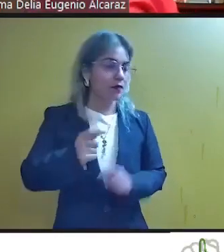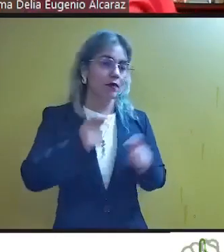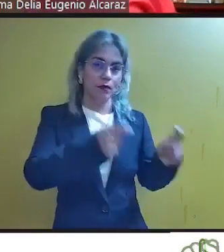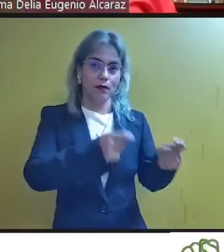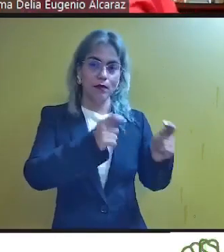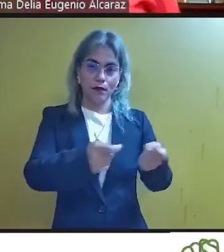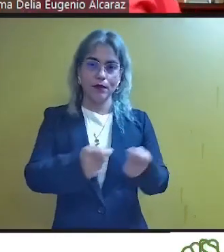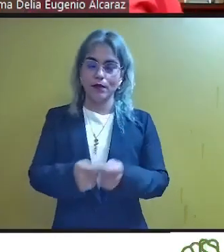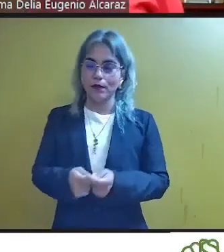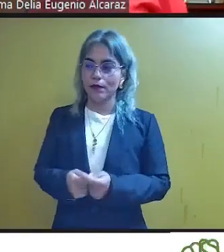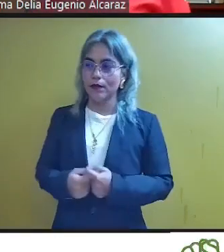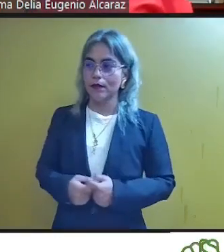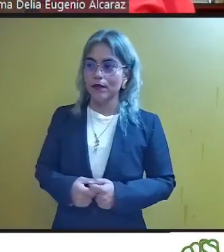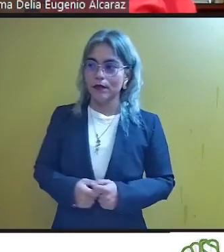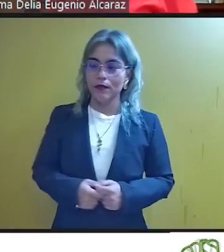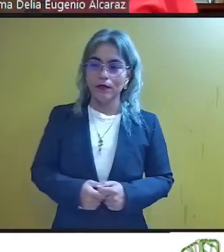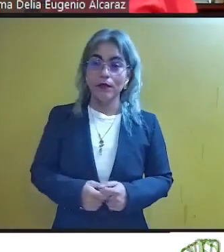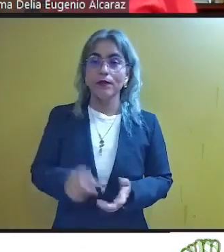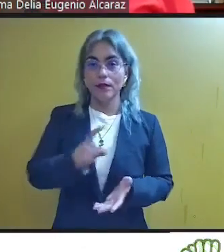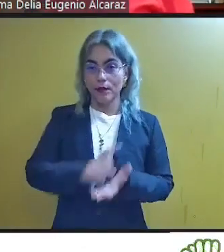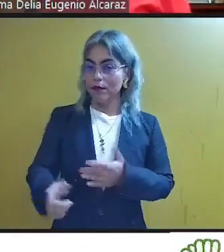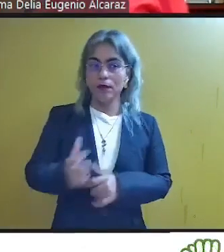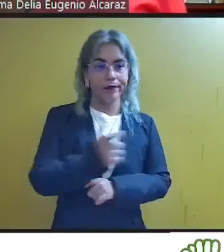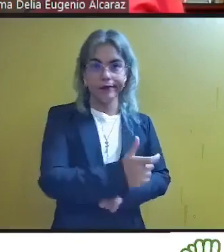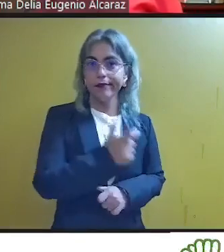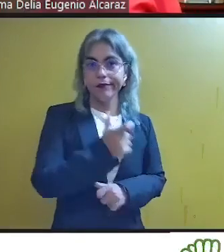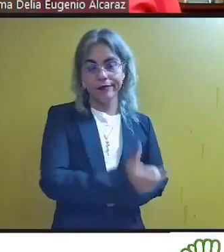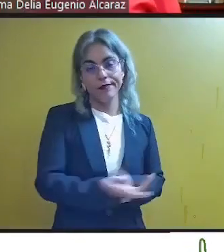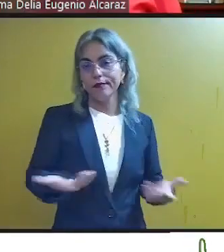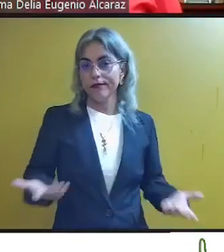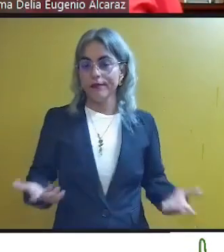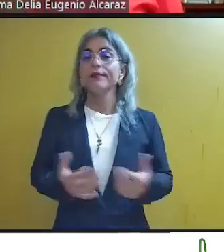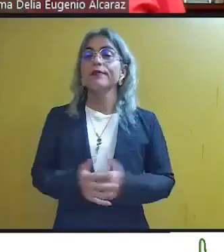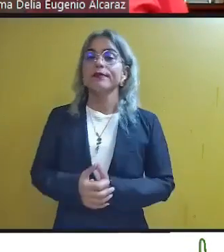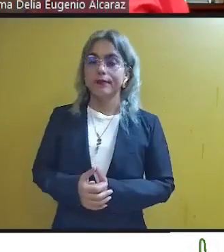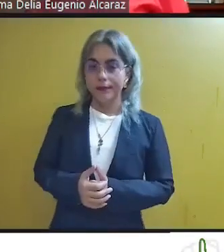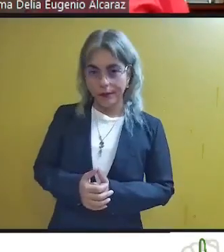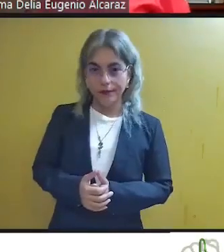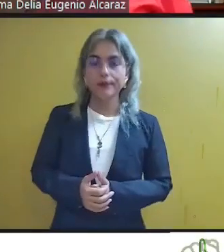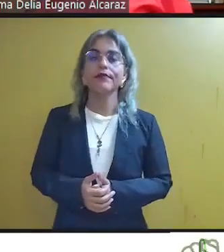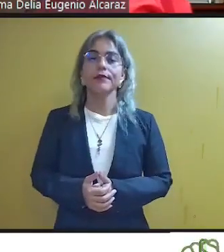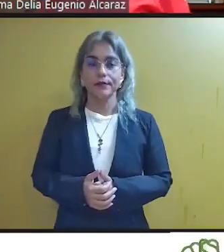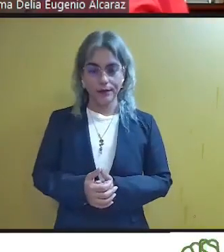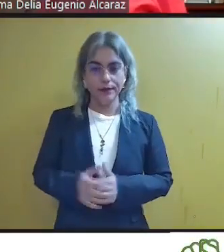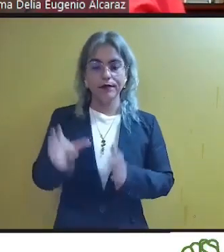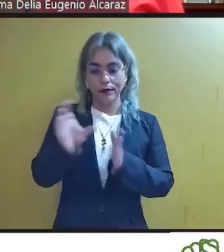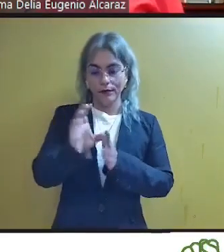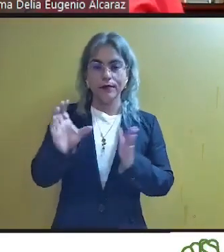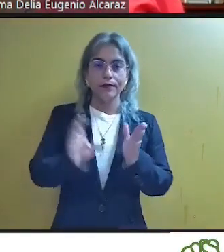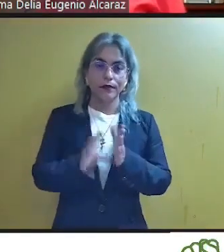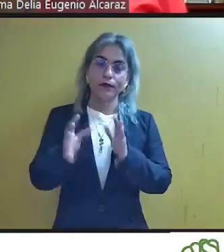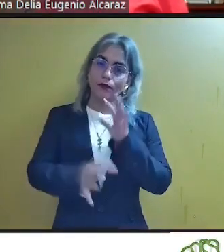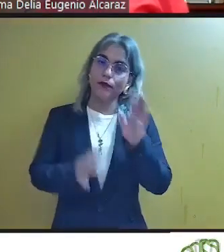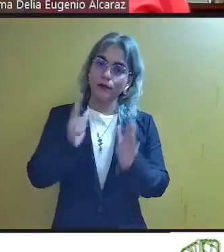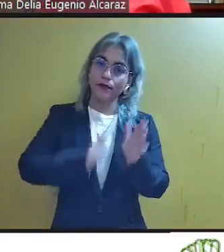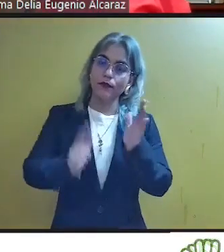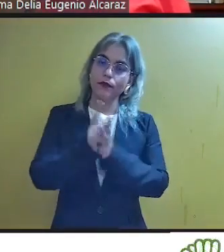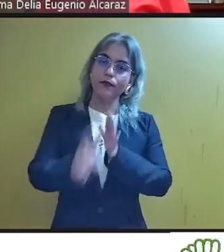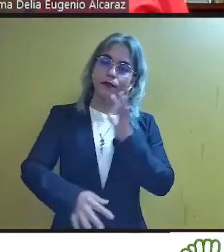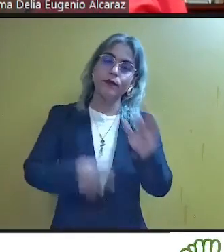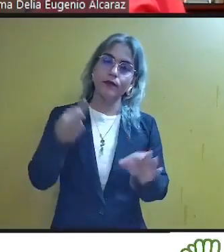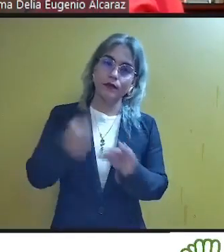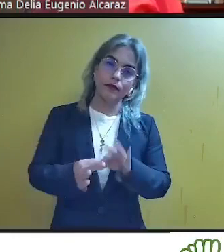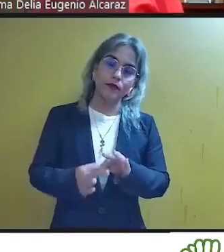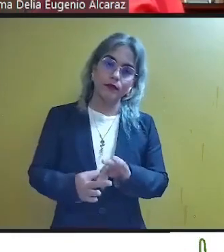popular es un derecho inherente a su ejercicio y se configura como una garantía institucional para el funcionamiento efectivo e independiente